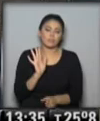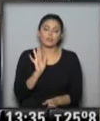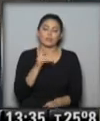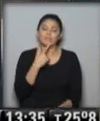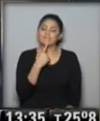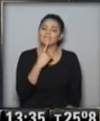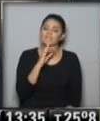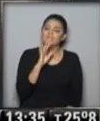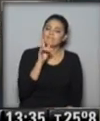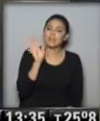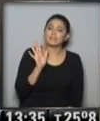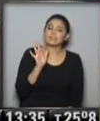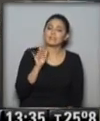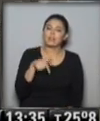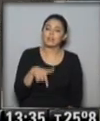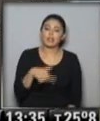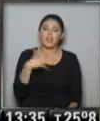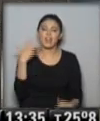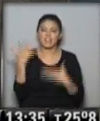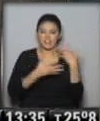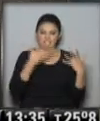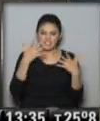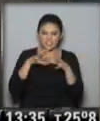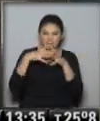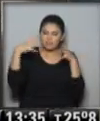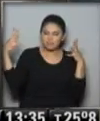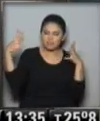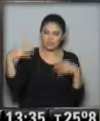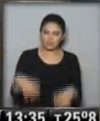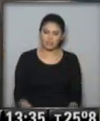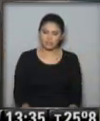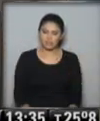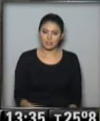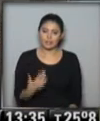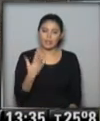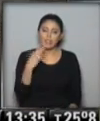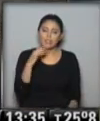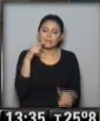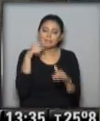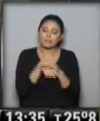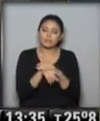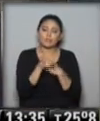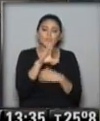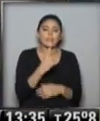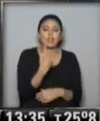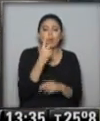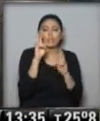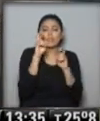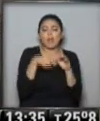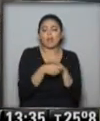parece que es un síntoma de una crisis mucho más abarcadora y que va a más profundo no se implementó con un caso de corrupción